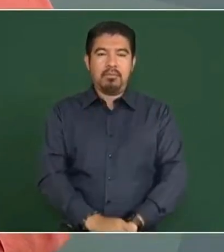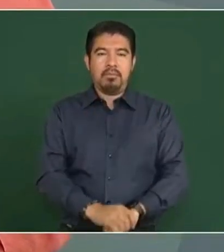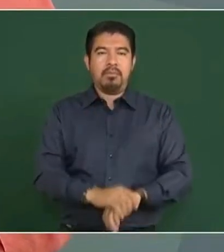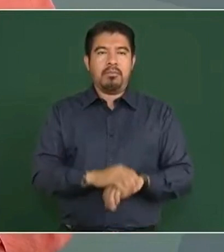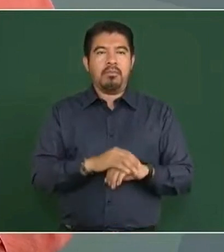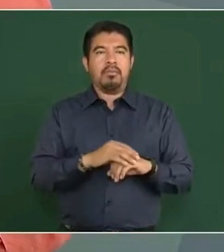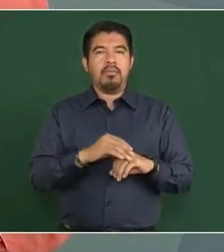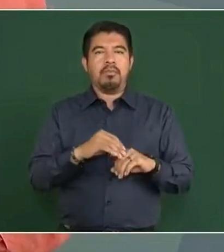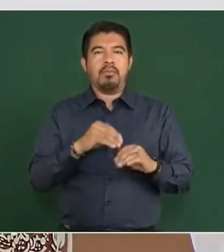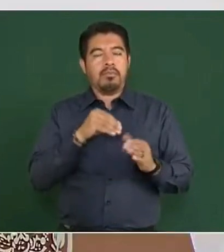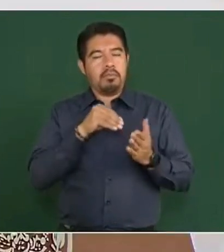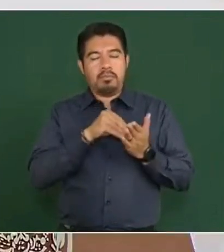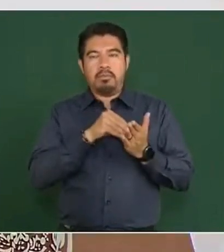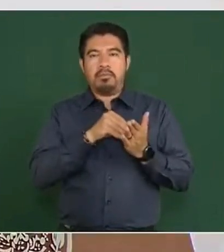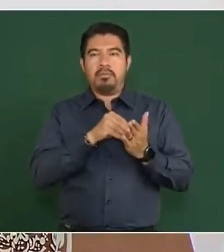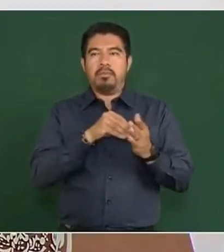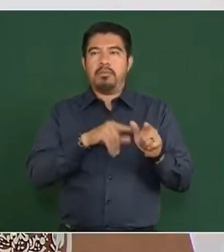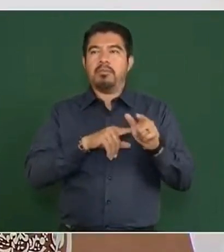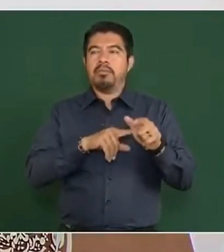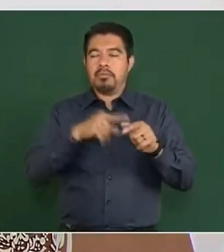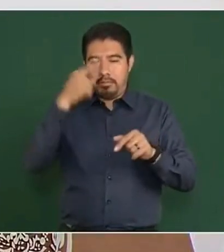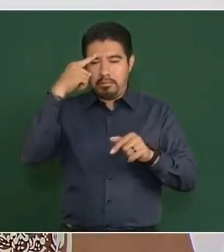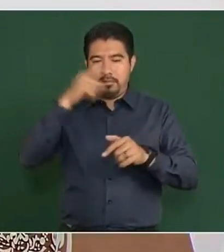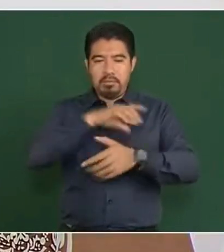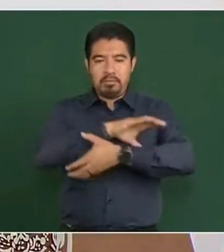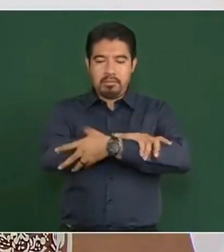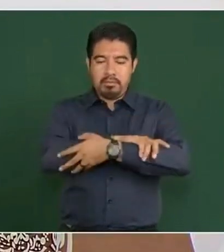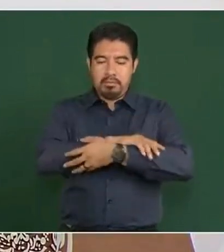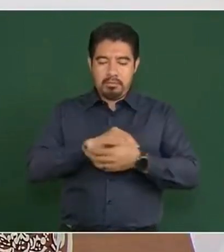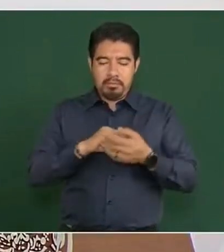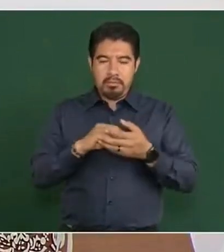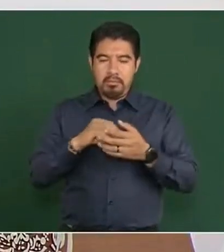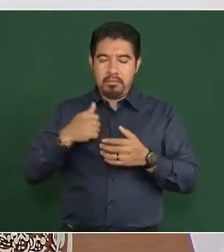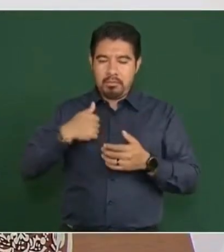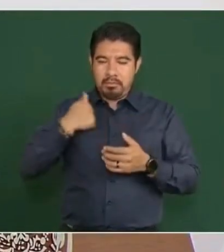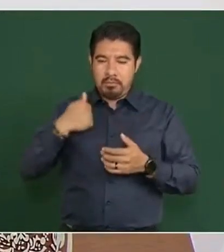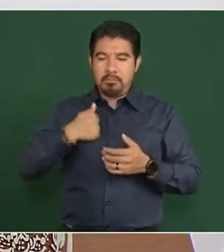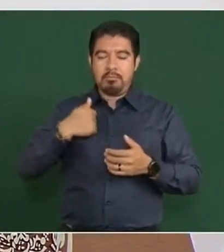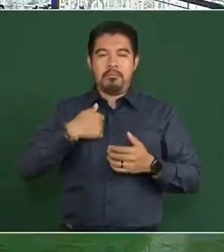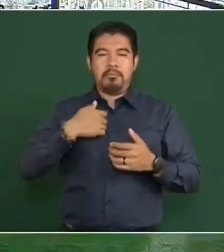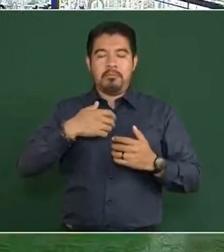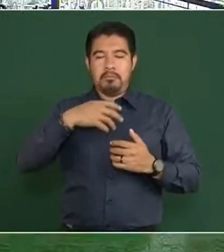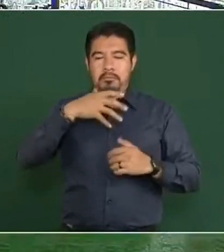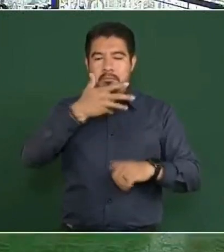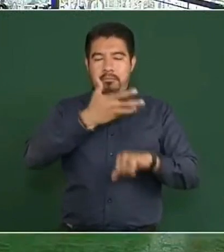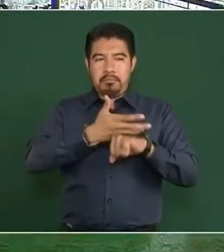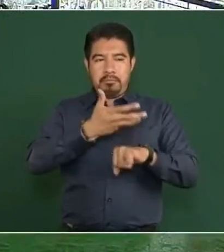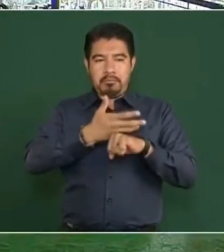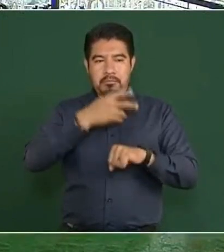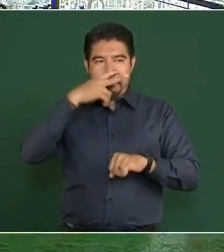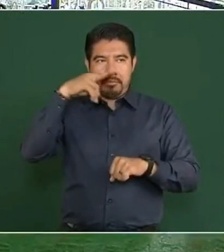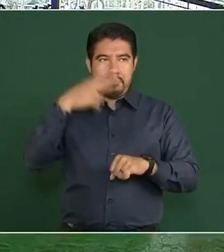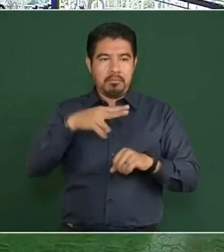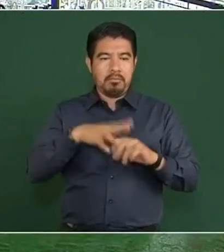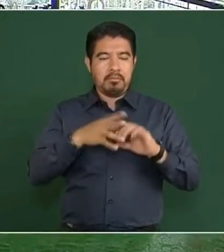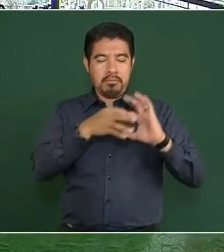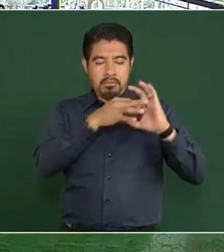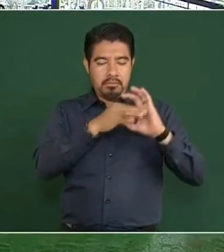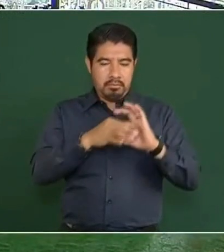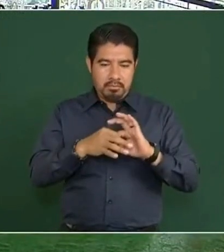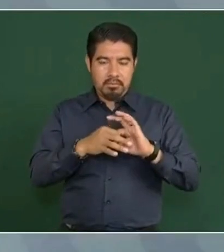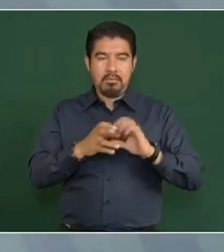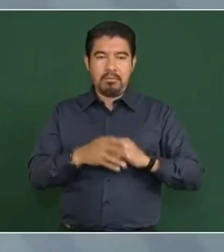continuara el tratado de los tres países. Al final se aceptó y eso nos ha ayudado mucho.